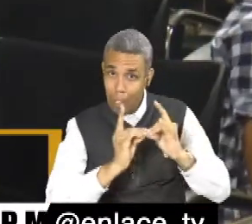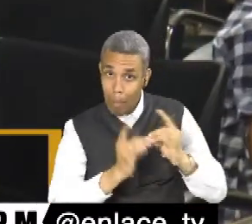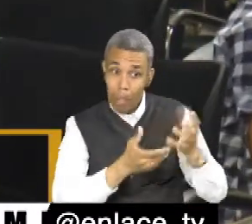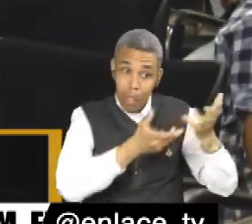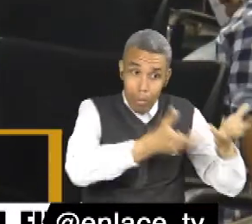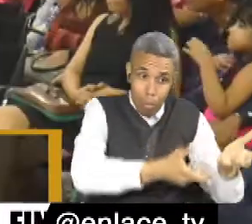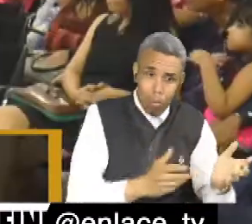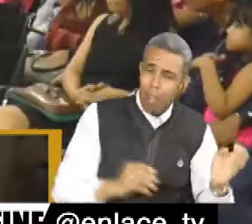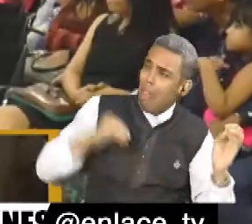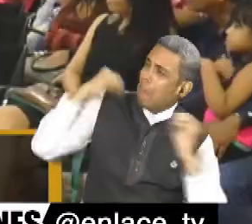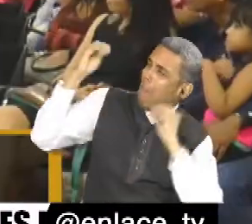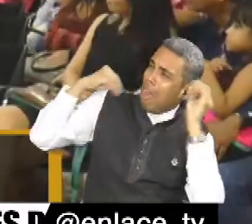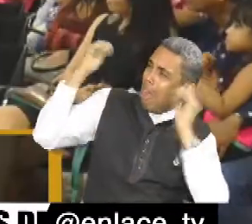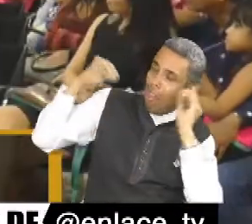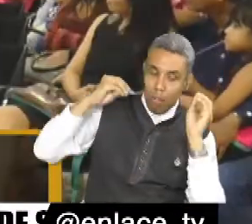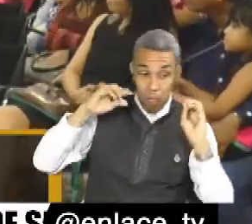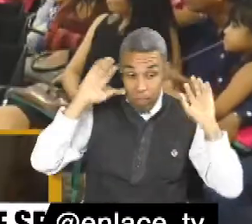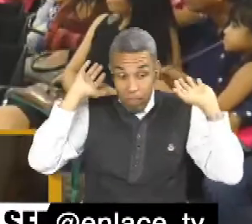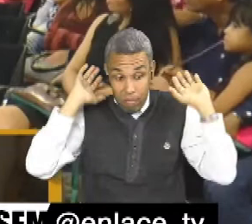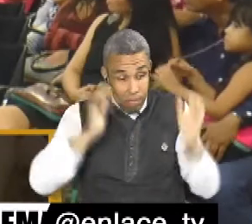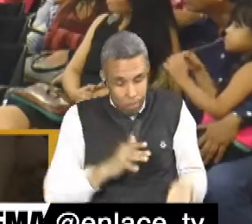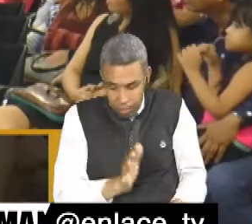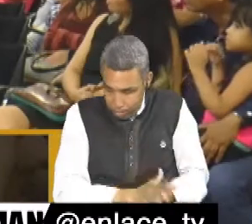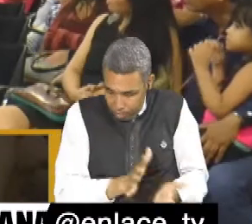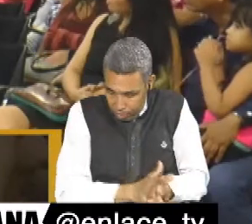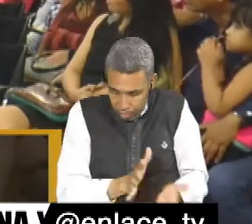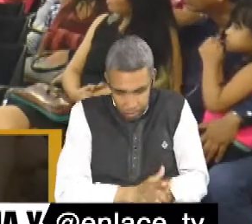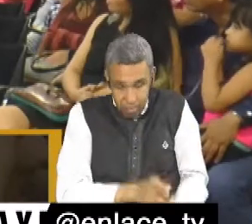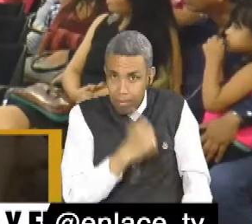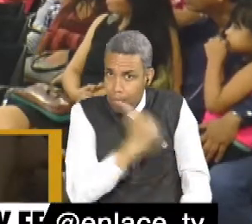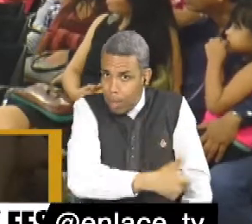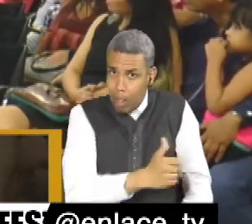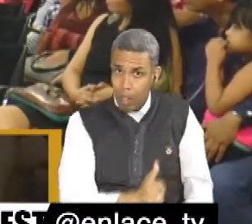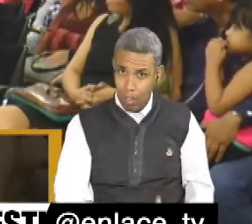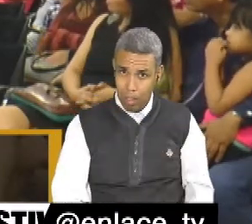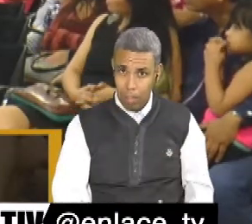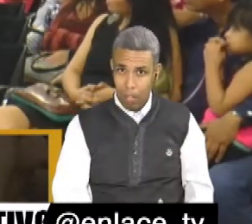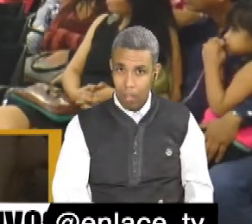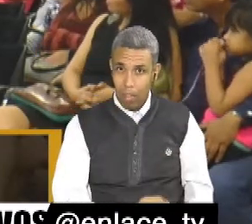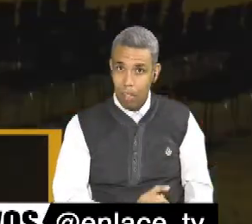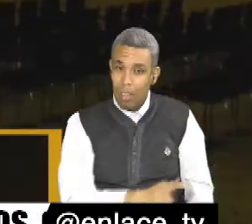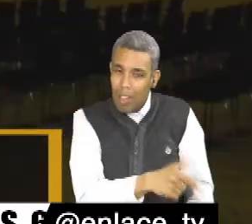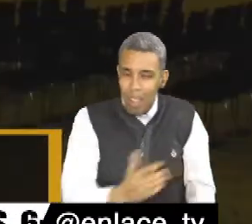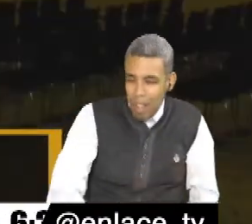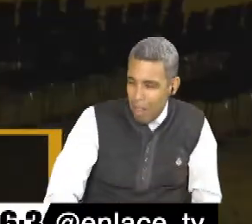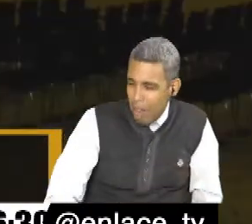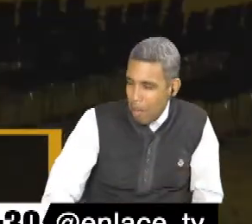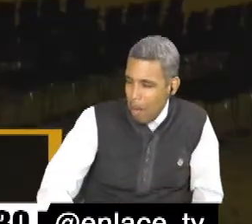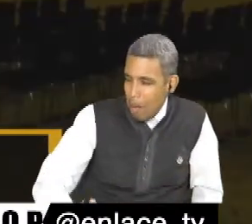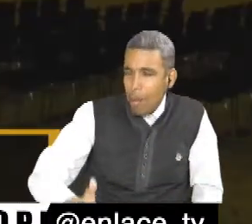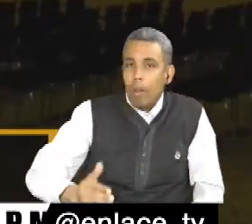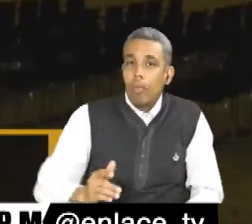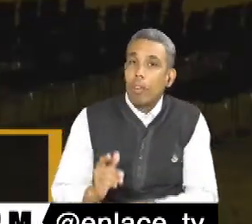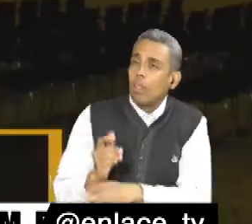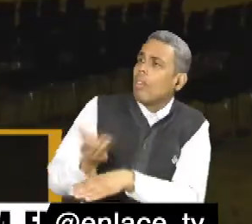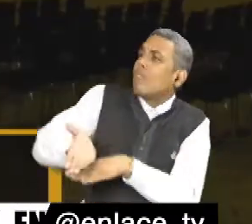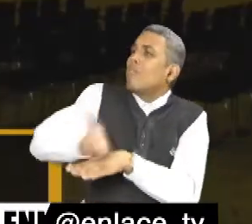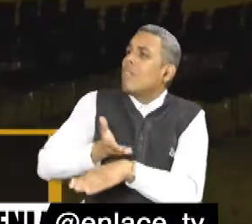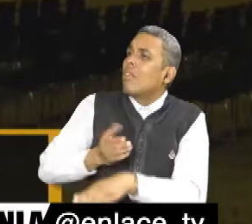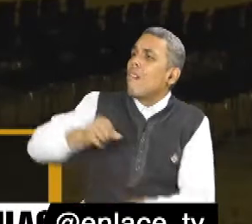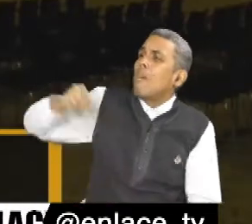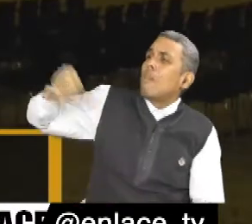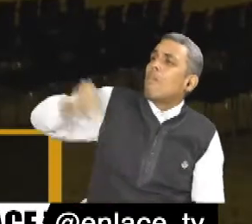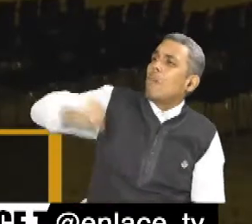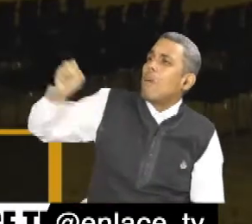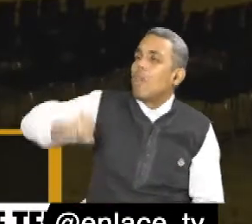con rutinas, cumpliéndole al niño. Es que el niño le gusta saber, como le dije anteriormente, qué esperar. Ahora viene esto,